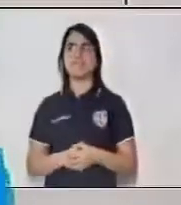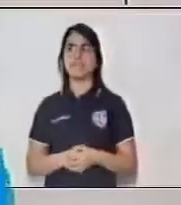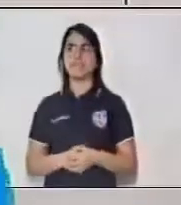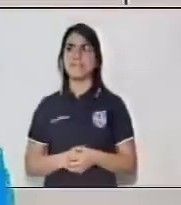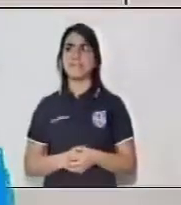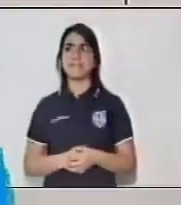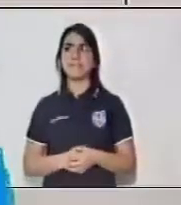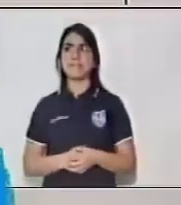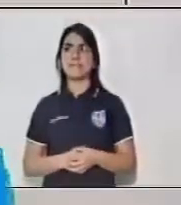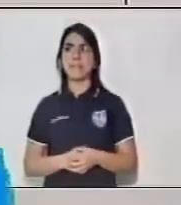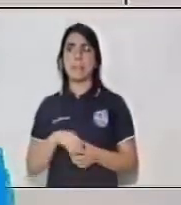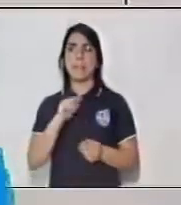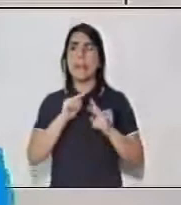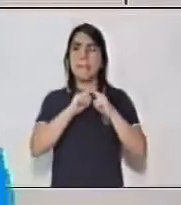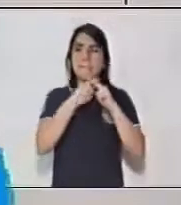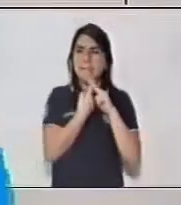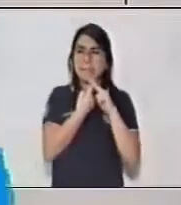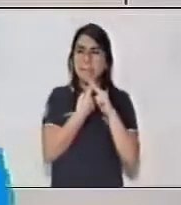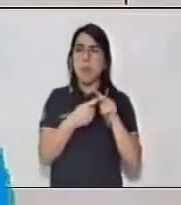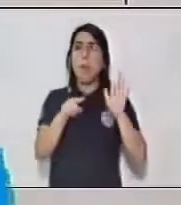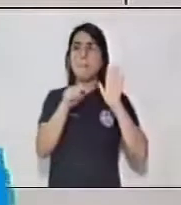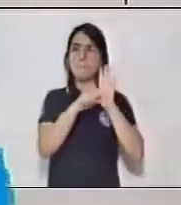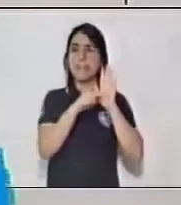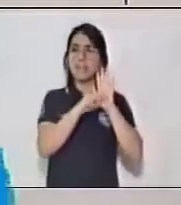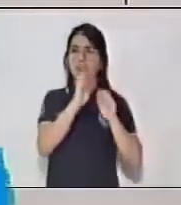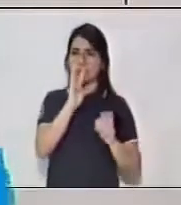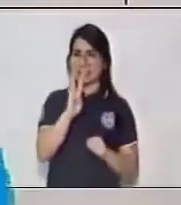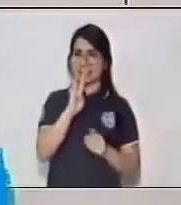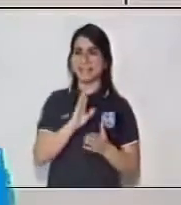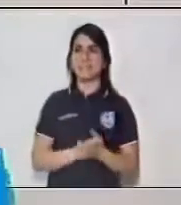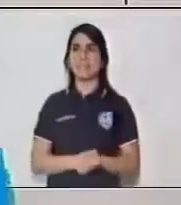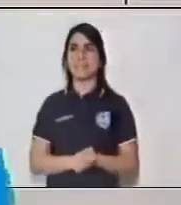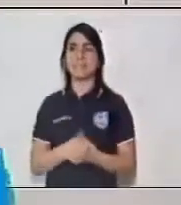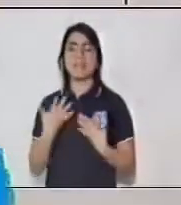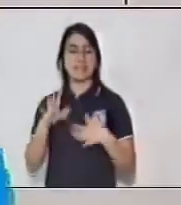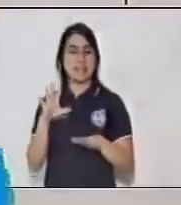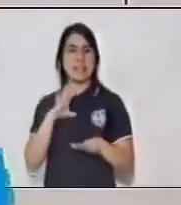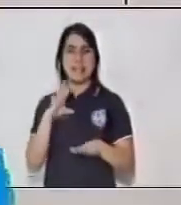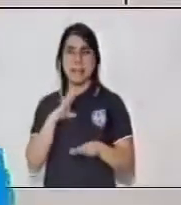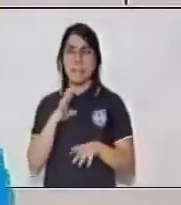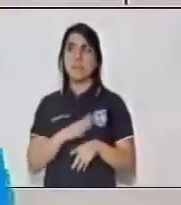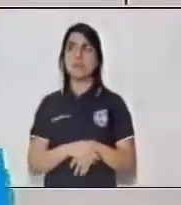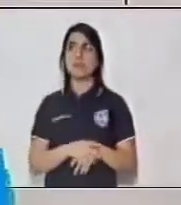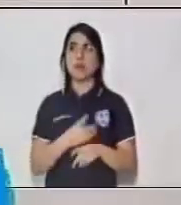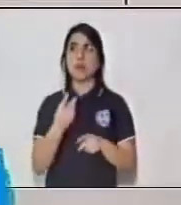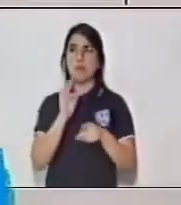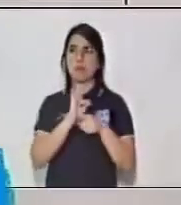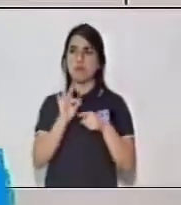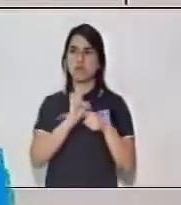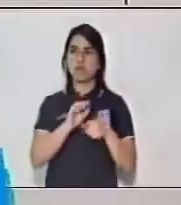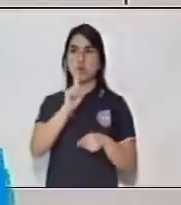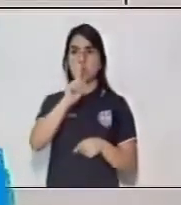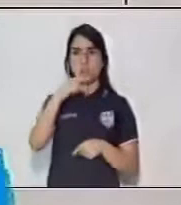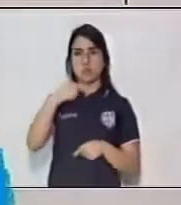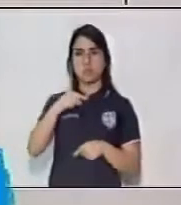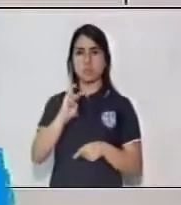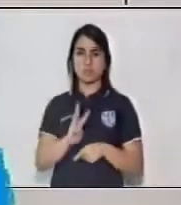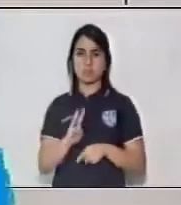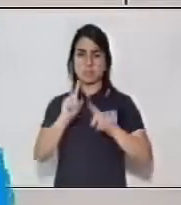valor menos 3. La función es 1 dividido 3 elevado a la menos